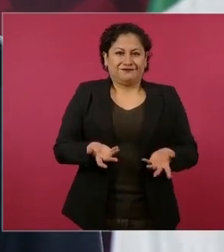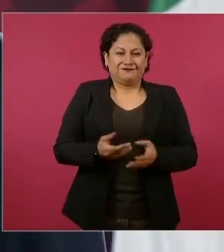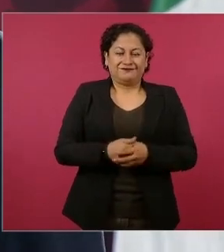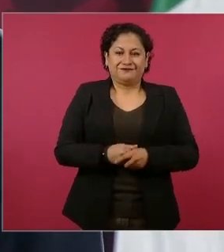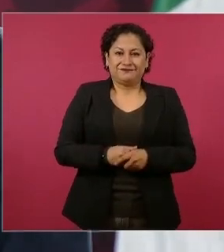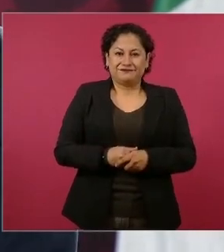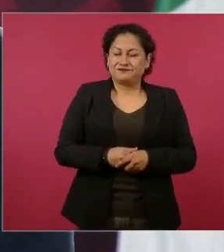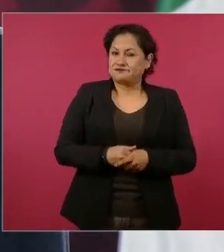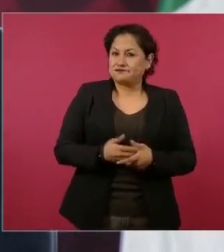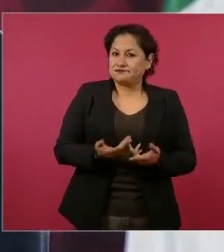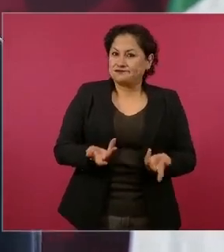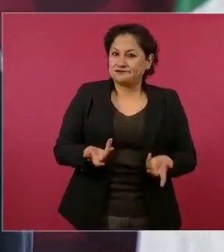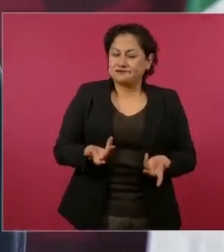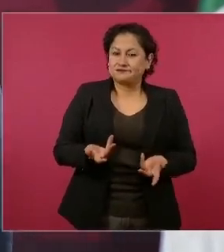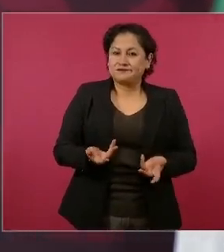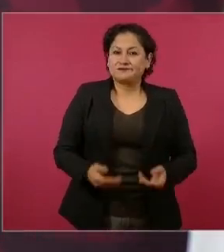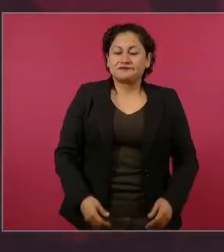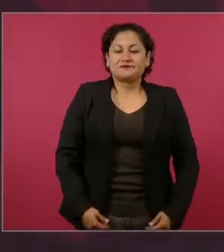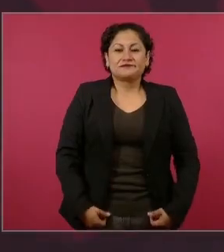hasta